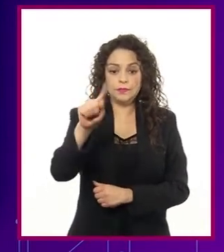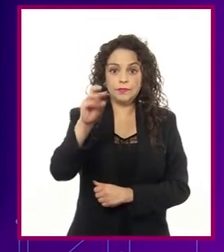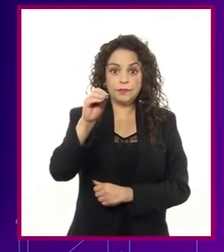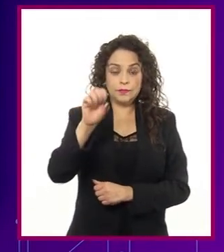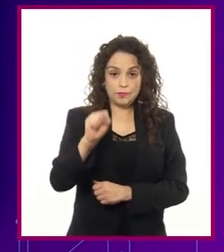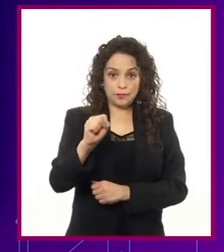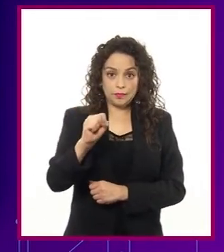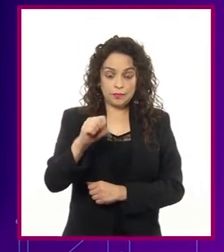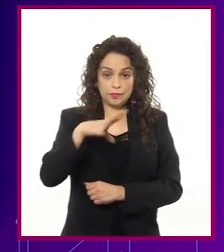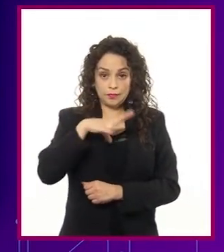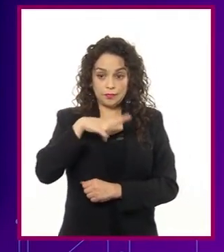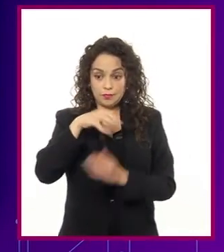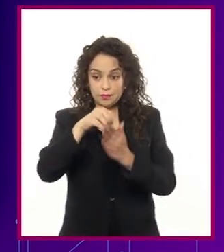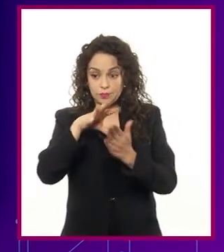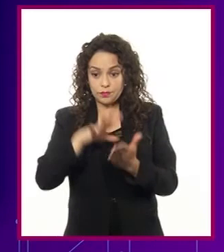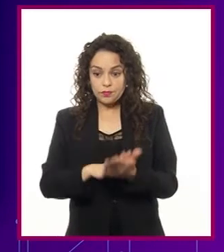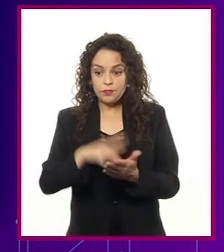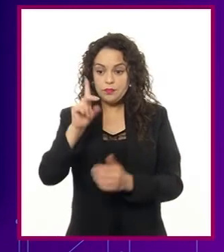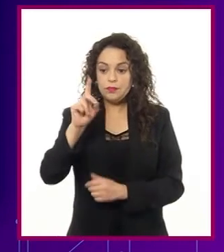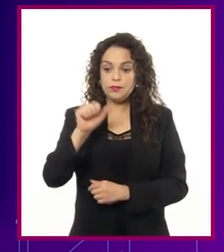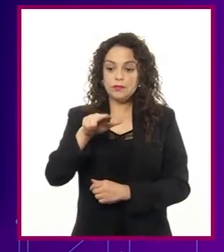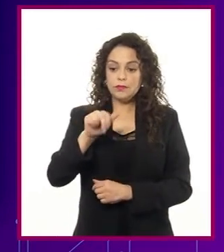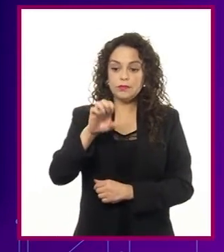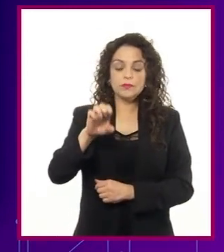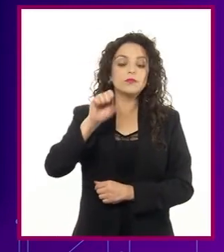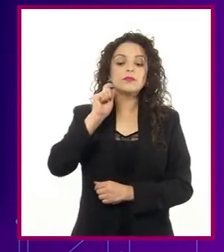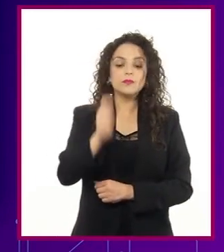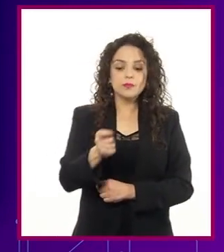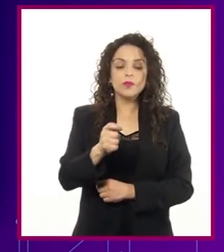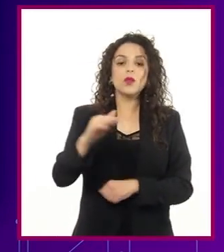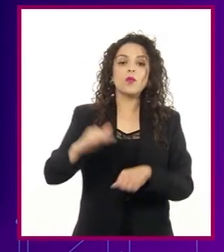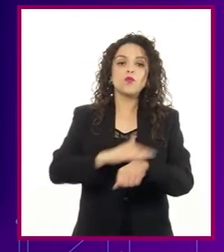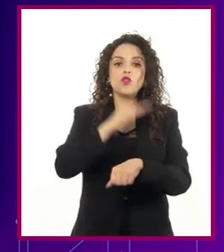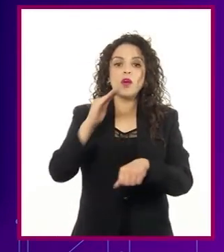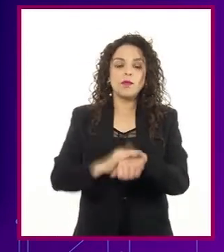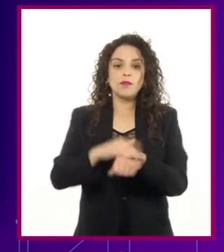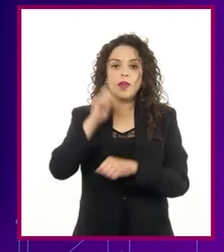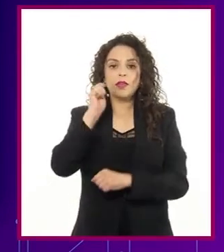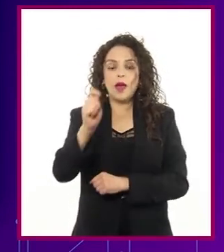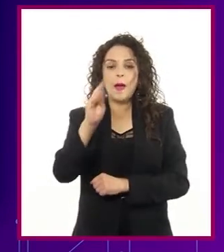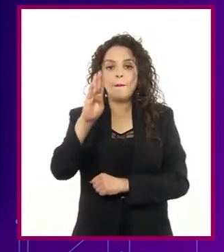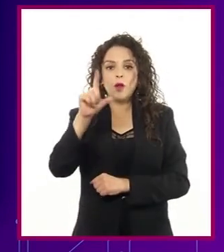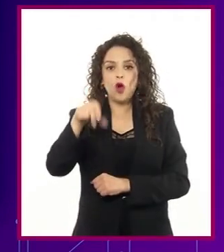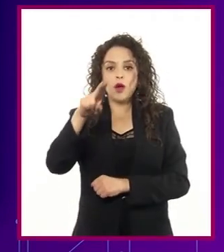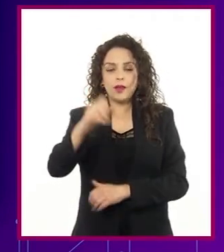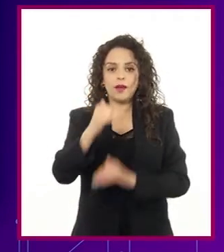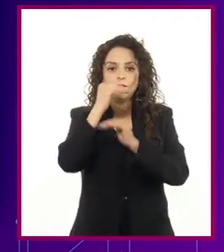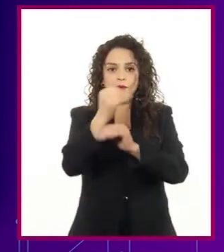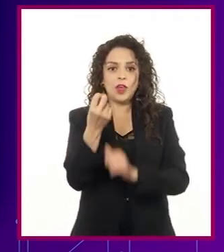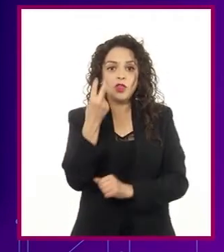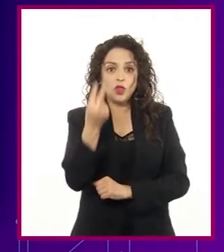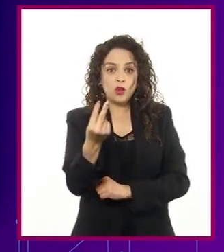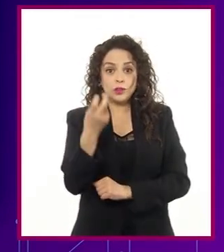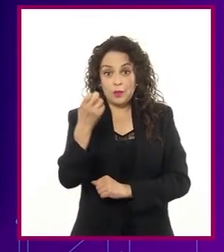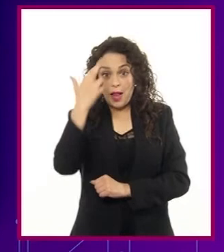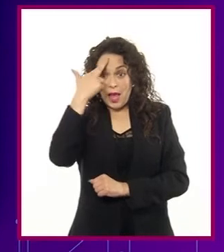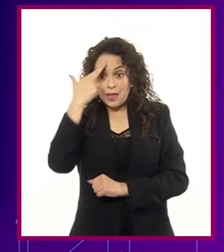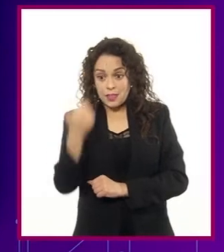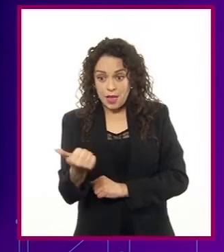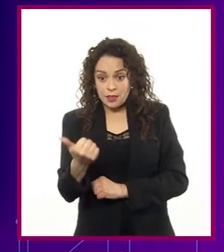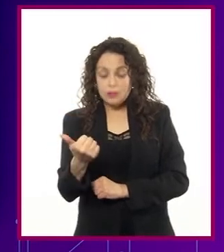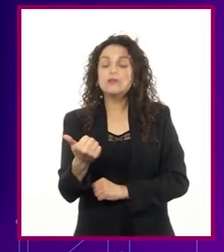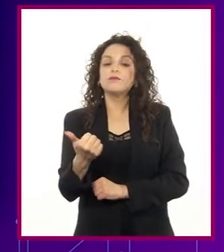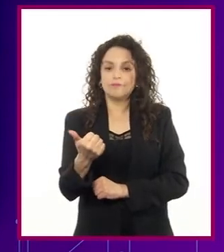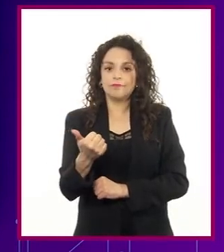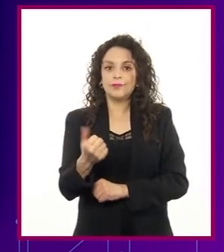obtenidos, Danae solo cumple con el promedio que se ha propuesto en el bloque 2. Por tanto, contestando a la